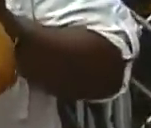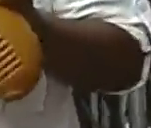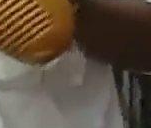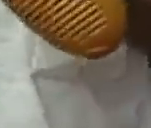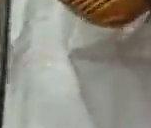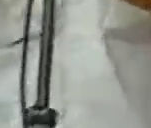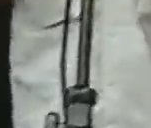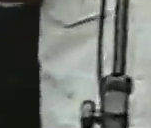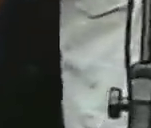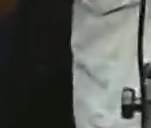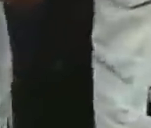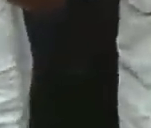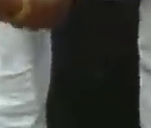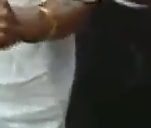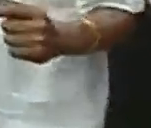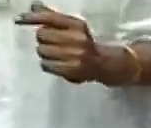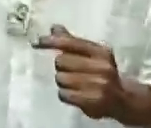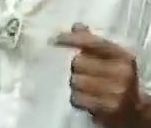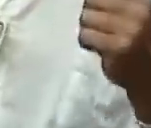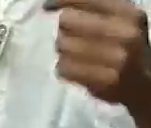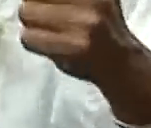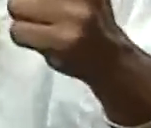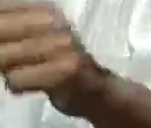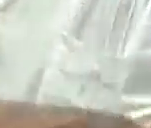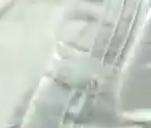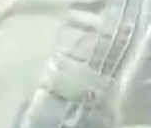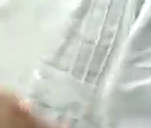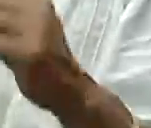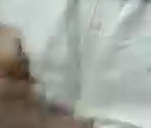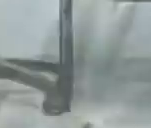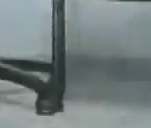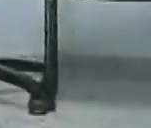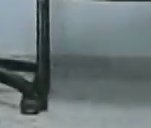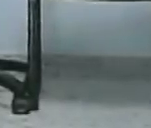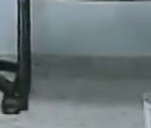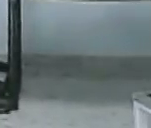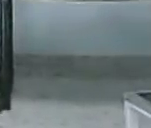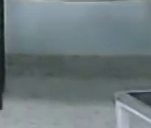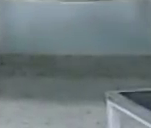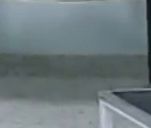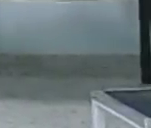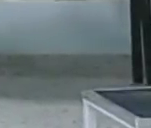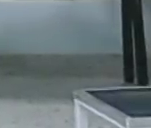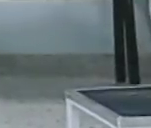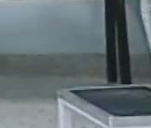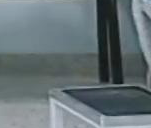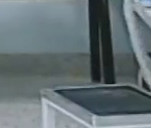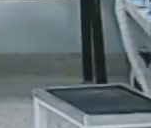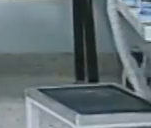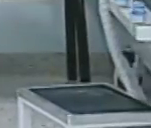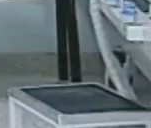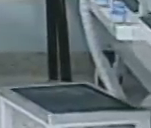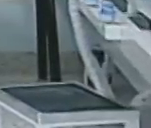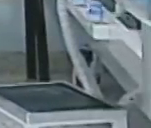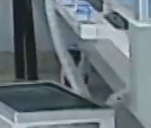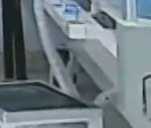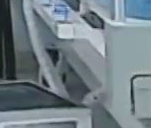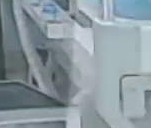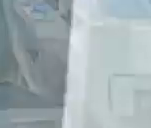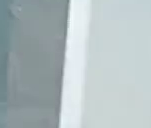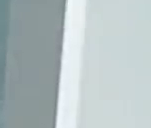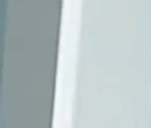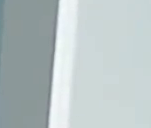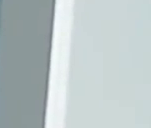atención integral en este importante hospital varguense. El jefe del Estado venezolano realiza esta